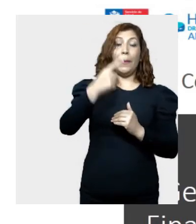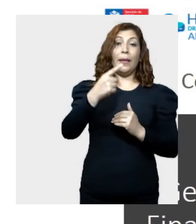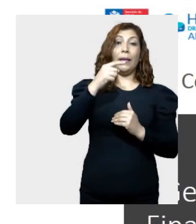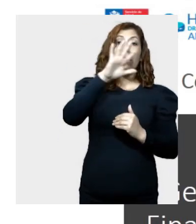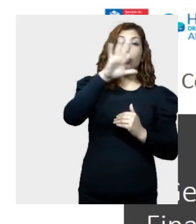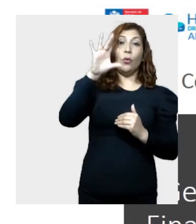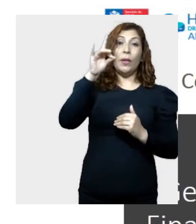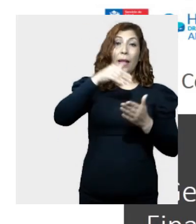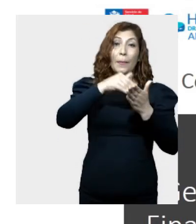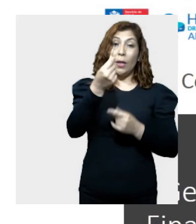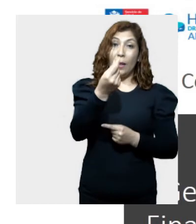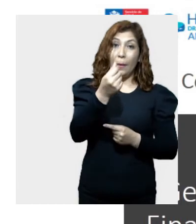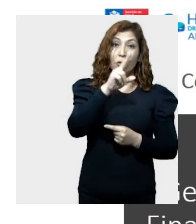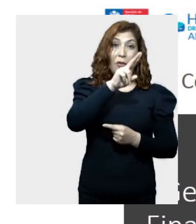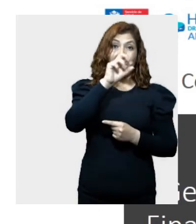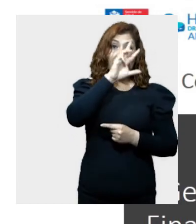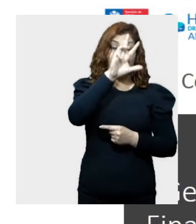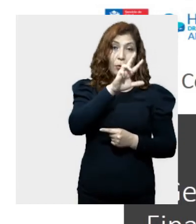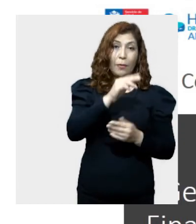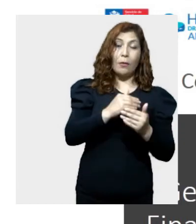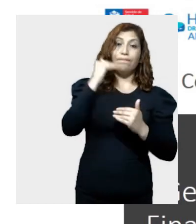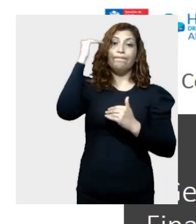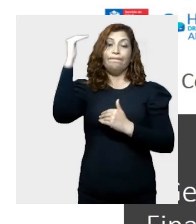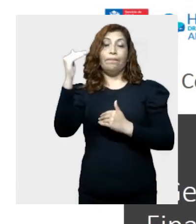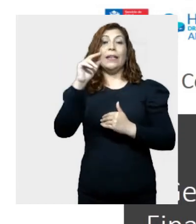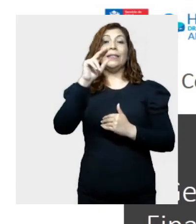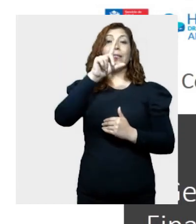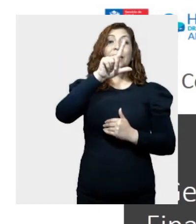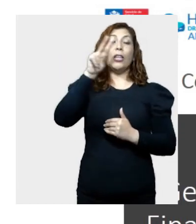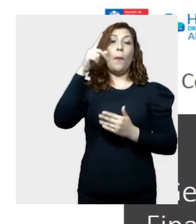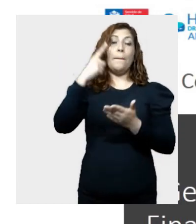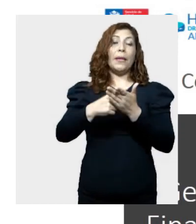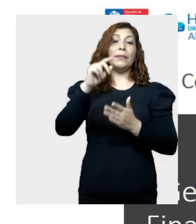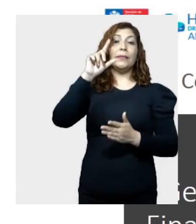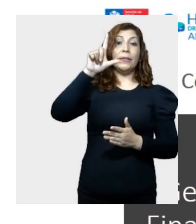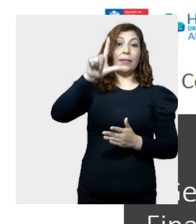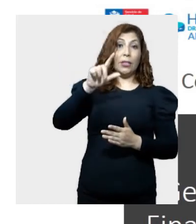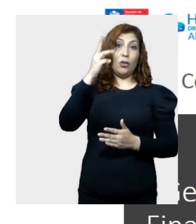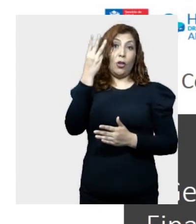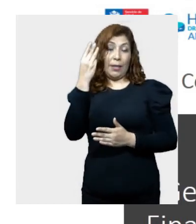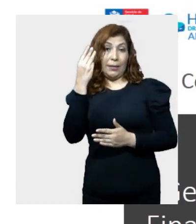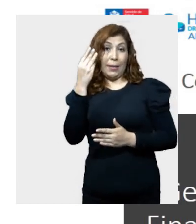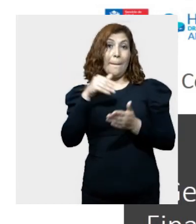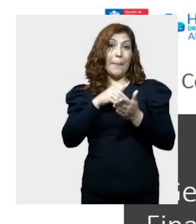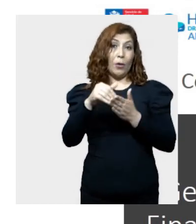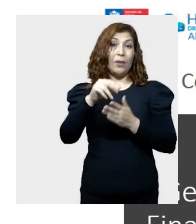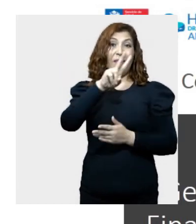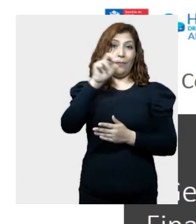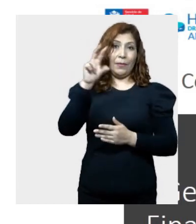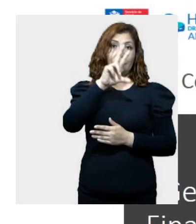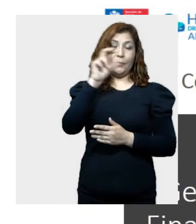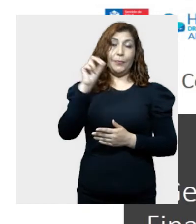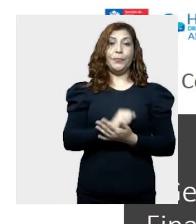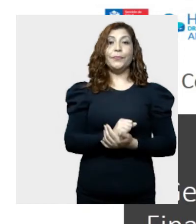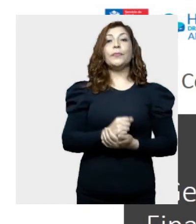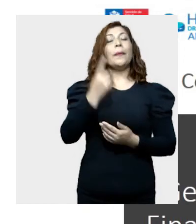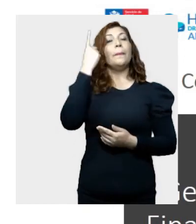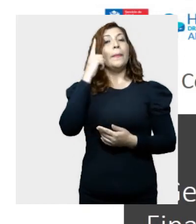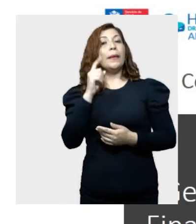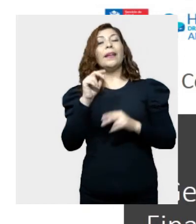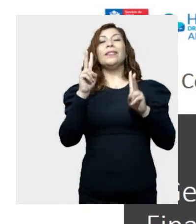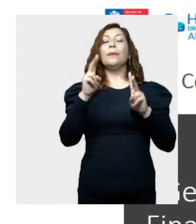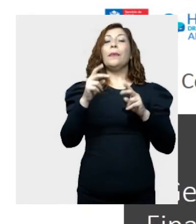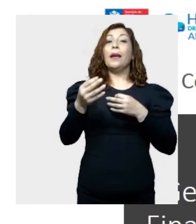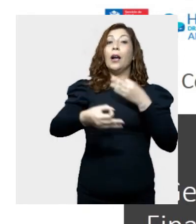59.550 millones de pesos en el 2019 a 72.713 millones en el 2020. Para efectos de